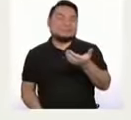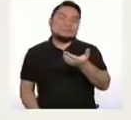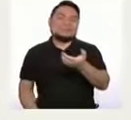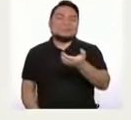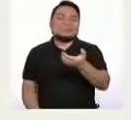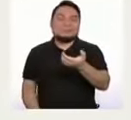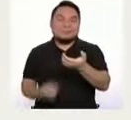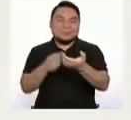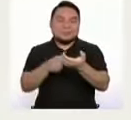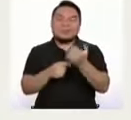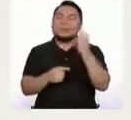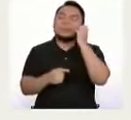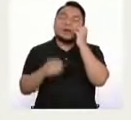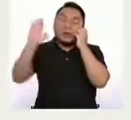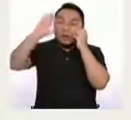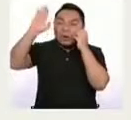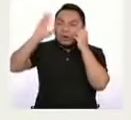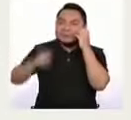¿Aló?